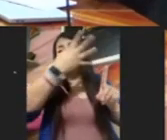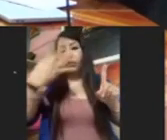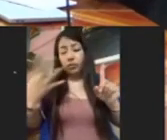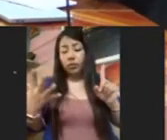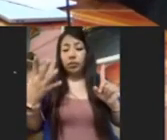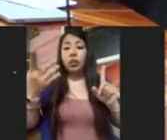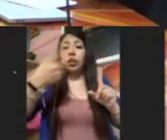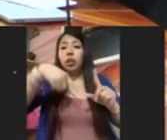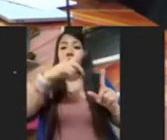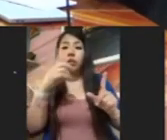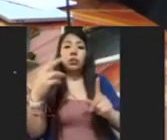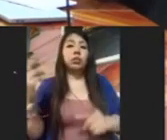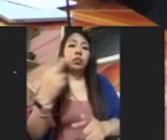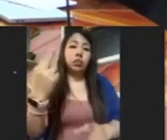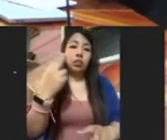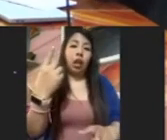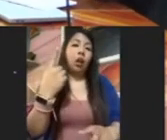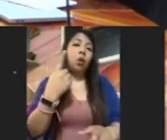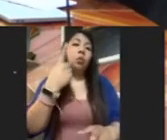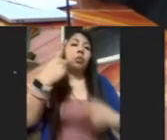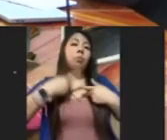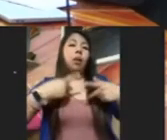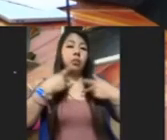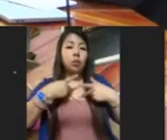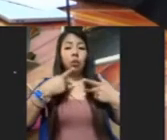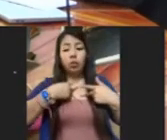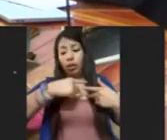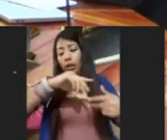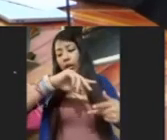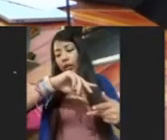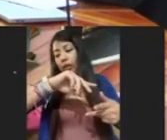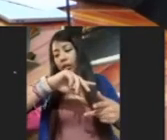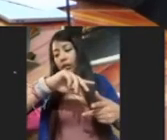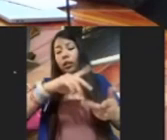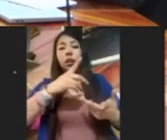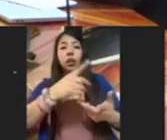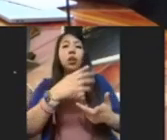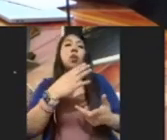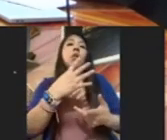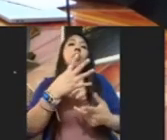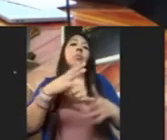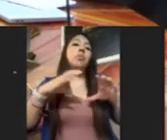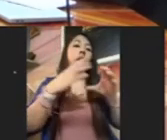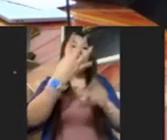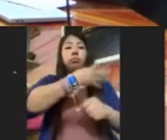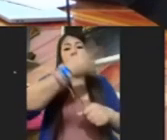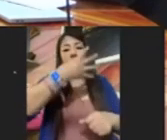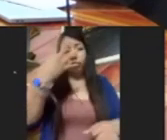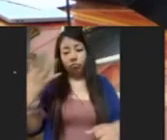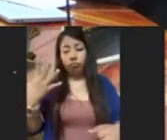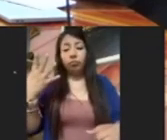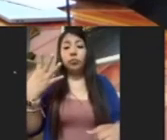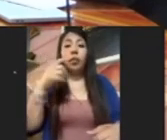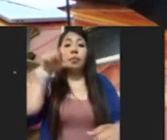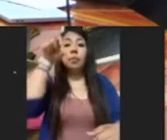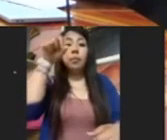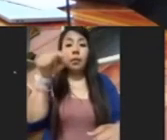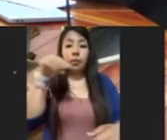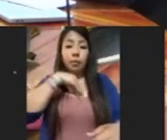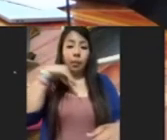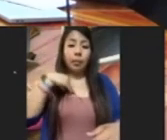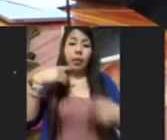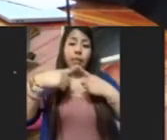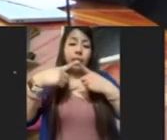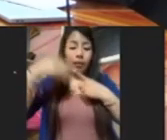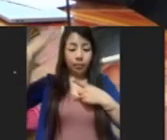postular cuando menos una fórmula de candidatura perteneciente a la comunidad lgbtt iq más integrada por propietarias y